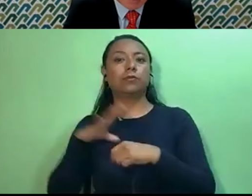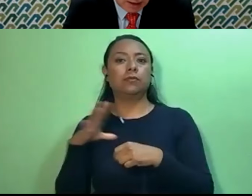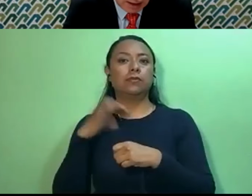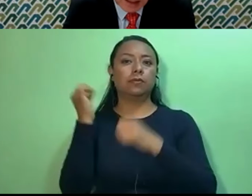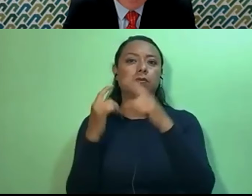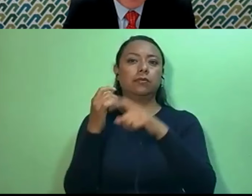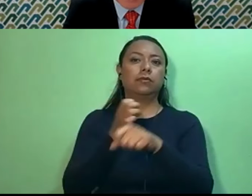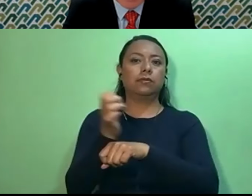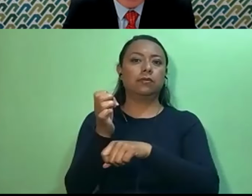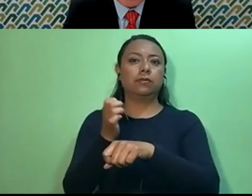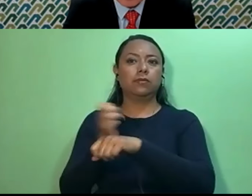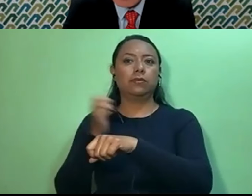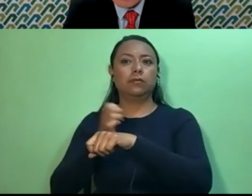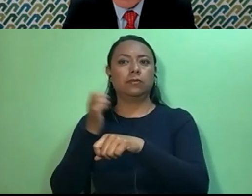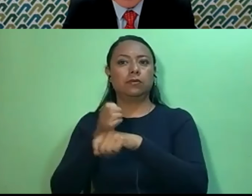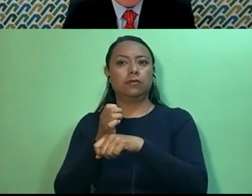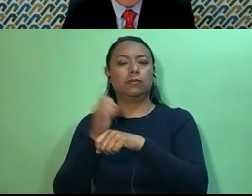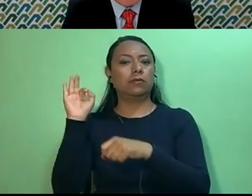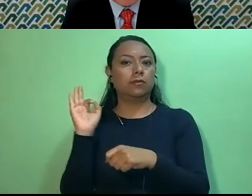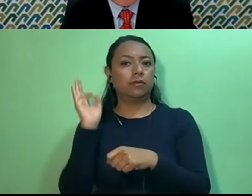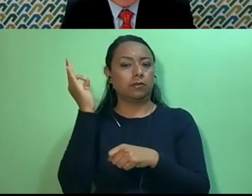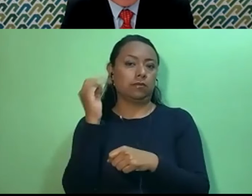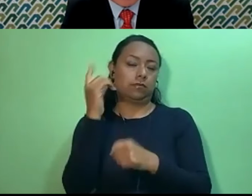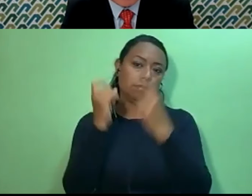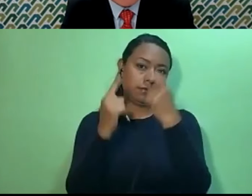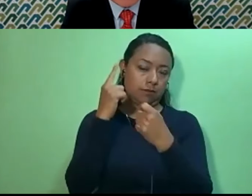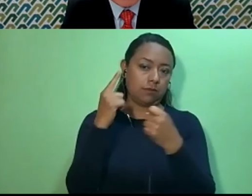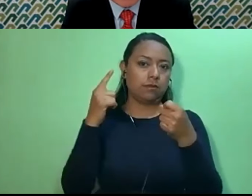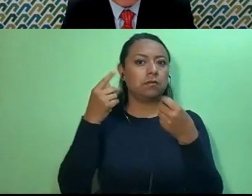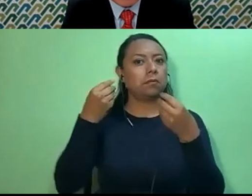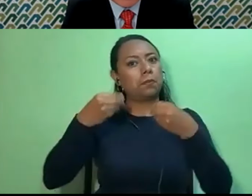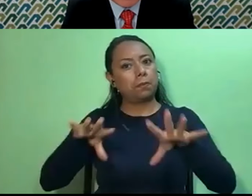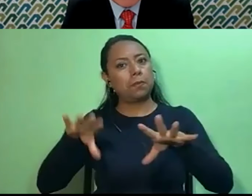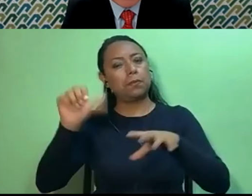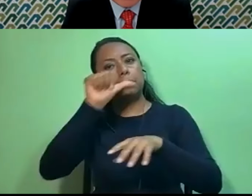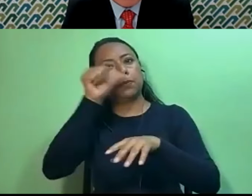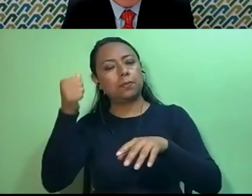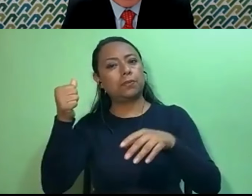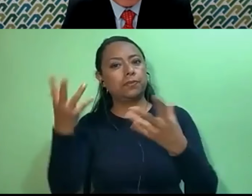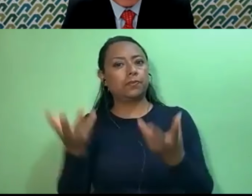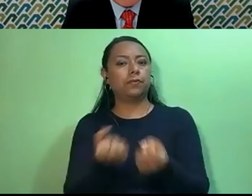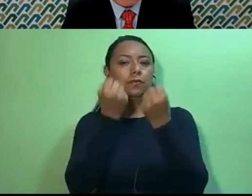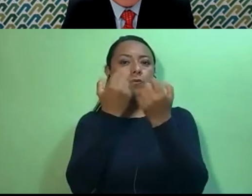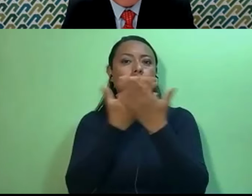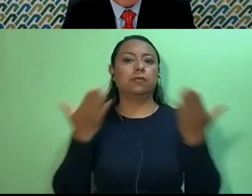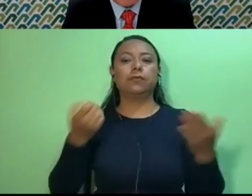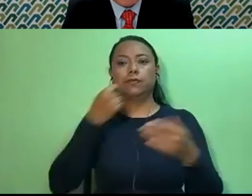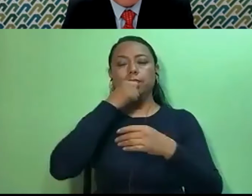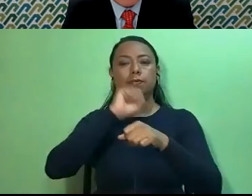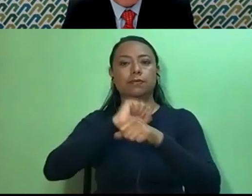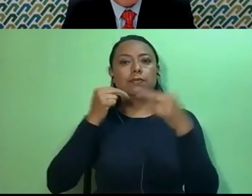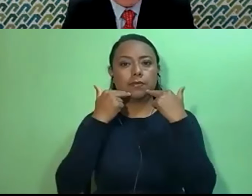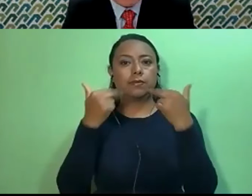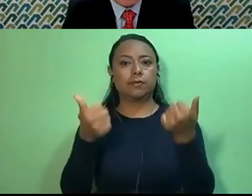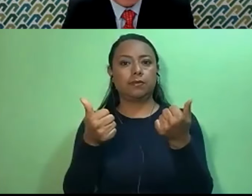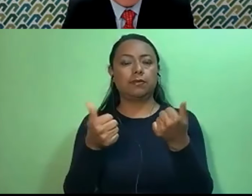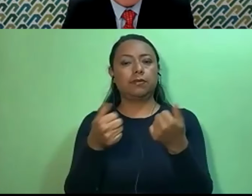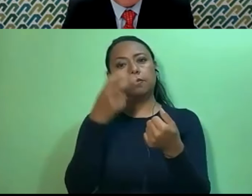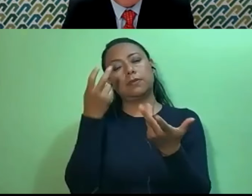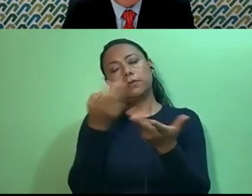federativas pierden y otras ganan. El secretario de Hacienda en este sentido ha establecido para efectos